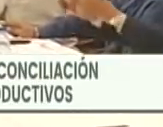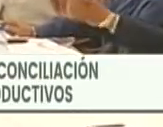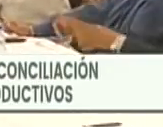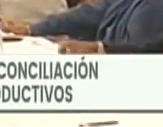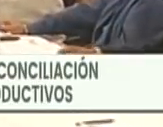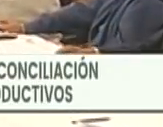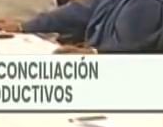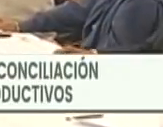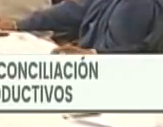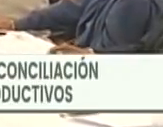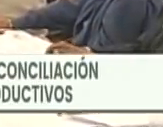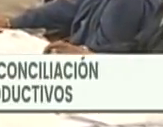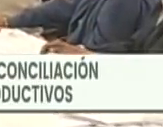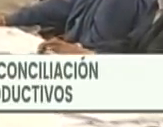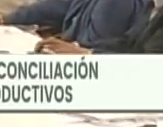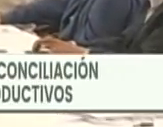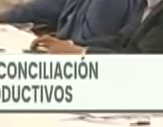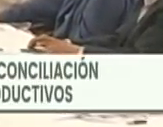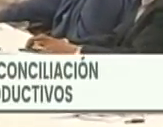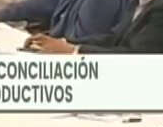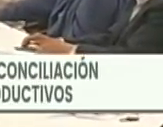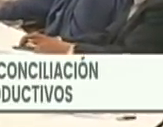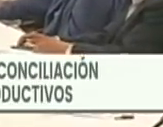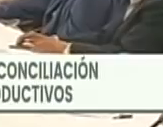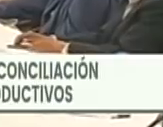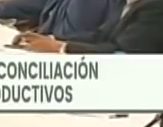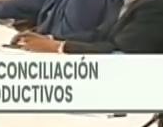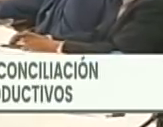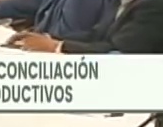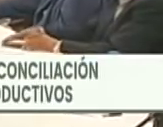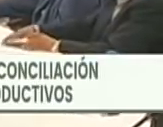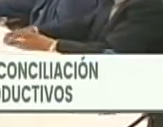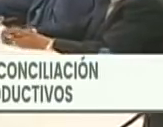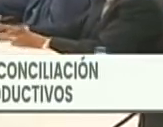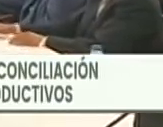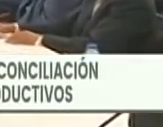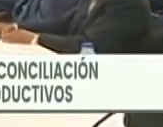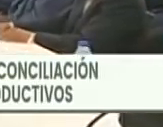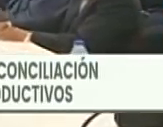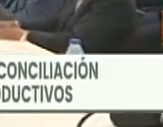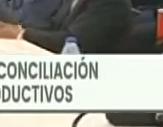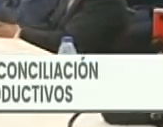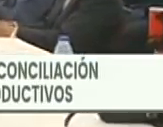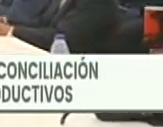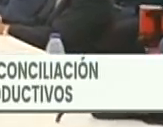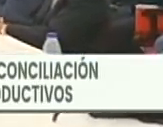la urgente reforma a la ley de universidades muchísimas gracias